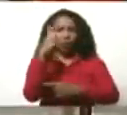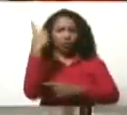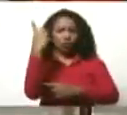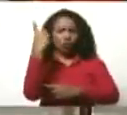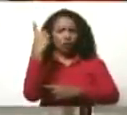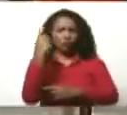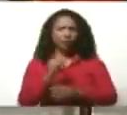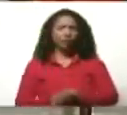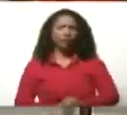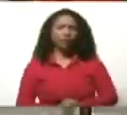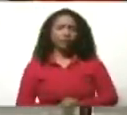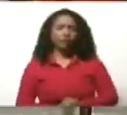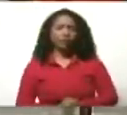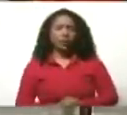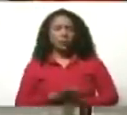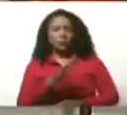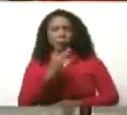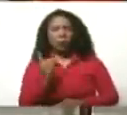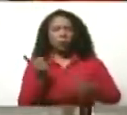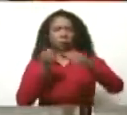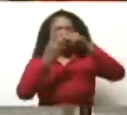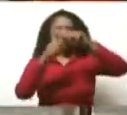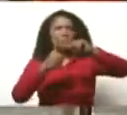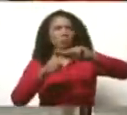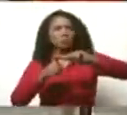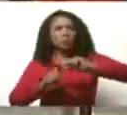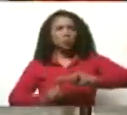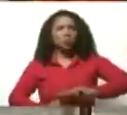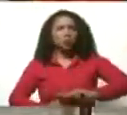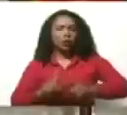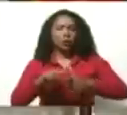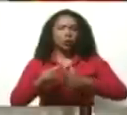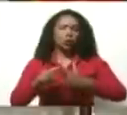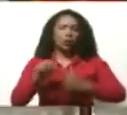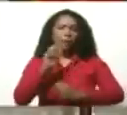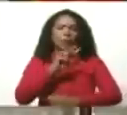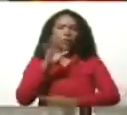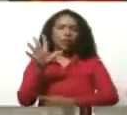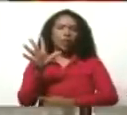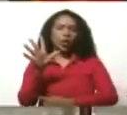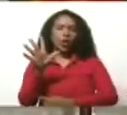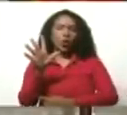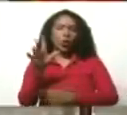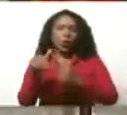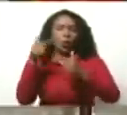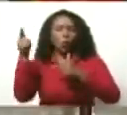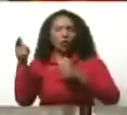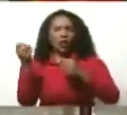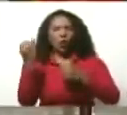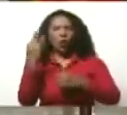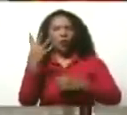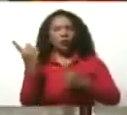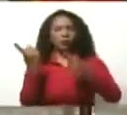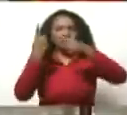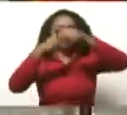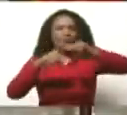una. Calculemos entonces las 25 restantes, ¿cuánto sumaría